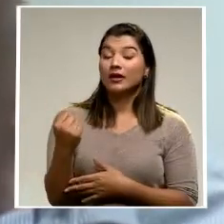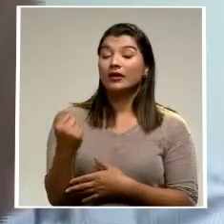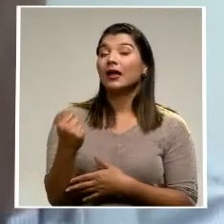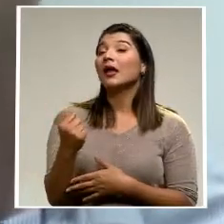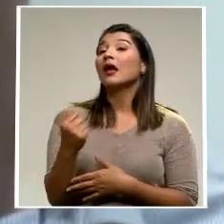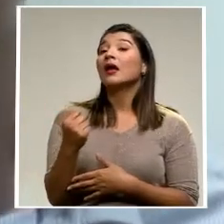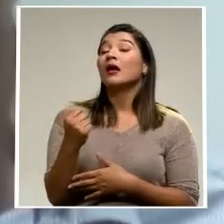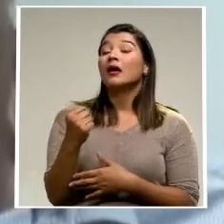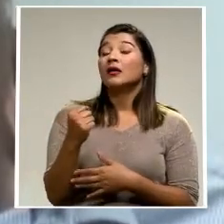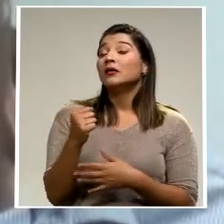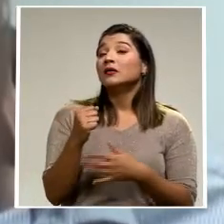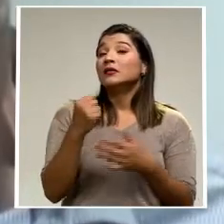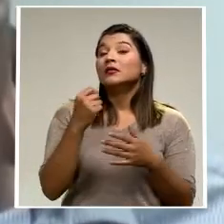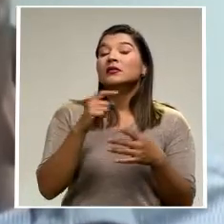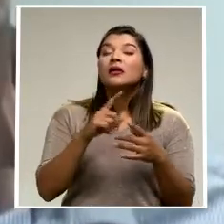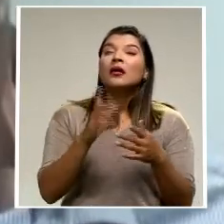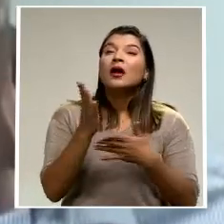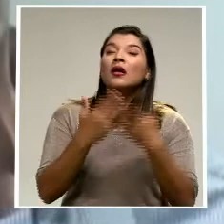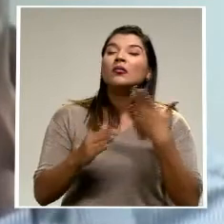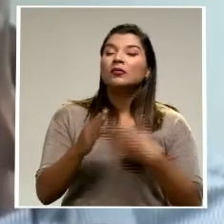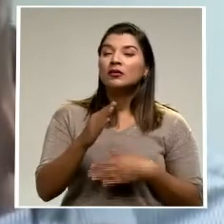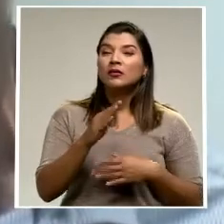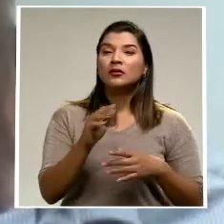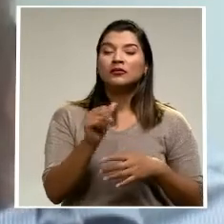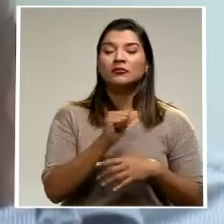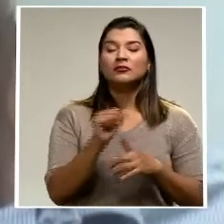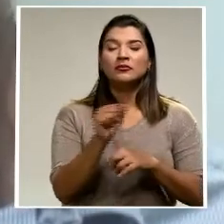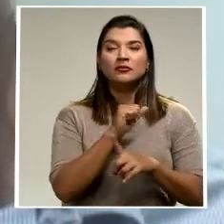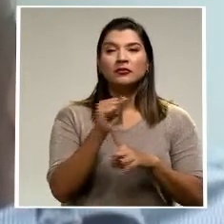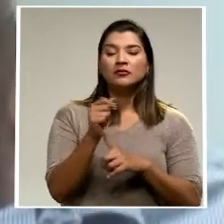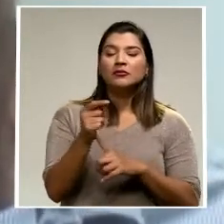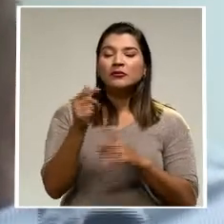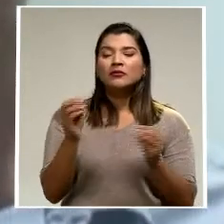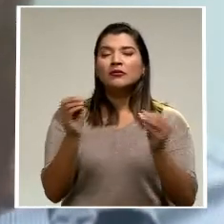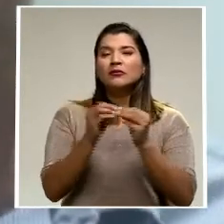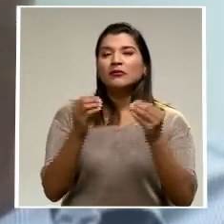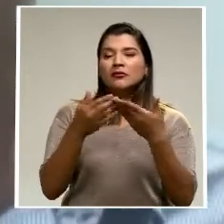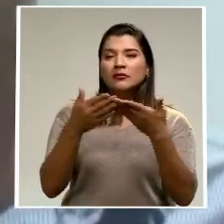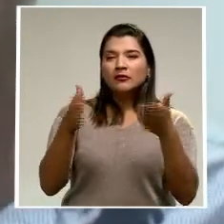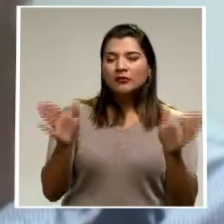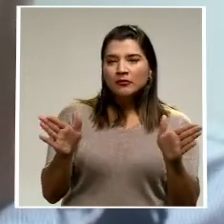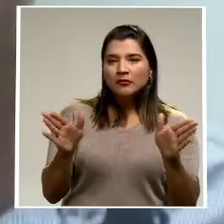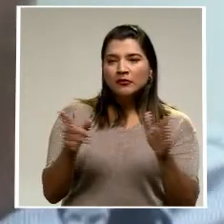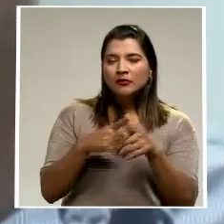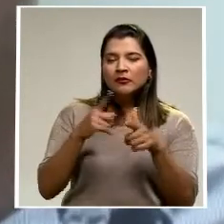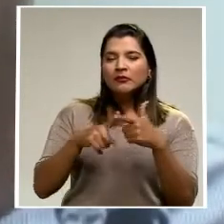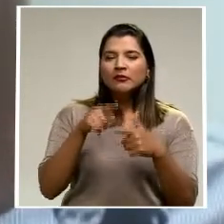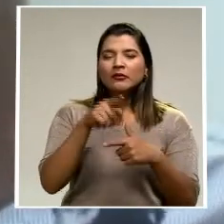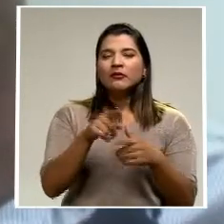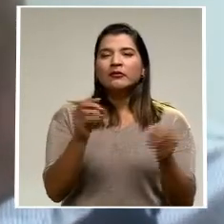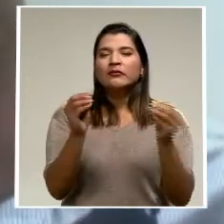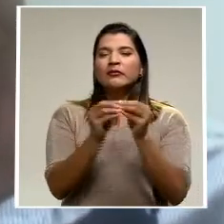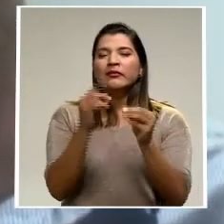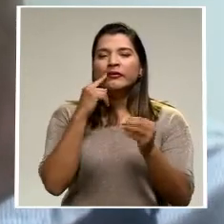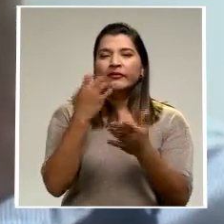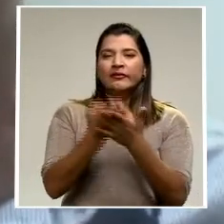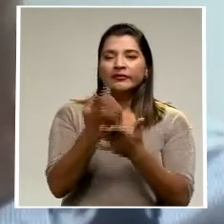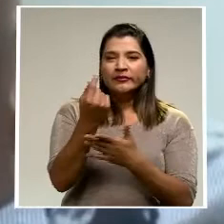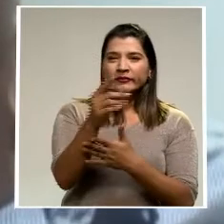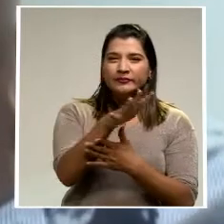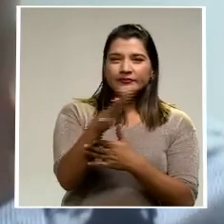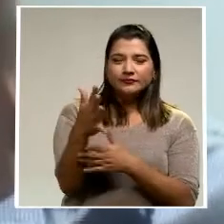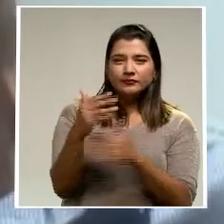de estatismo, sino también de un Estado un poco más abierto, etcétera, etcétera, ¿verdad? Que son más para clases medias altas, que es más para la